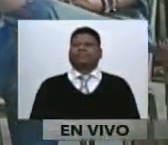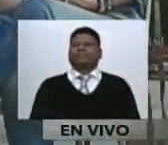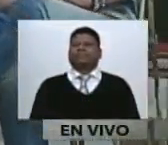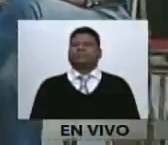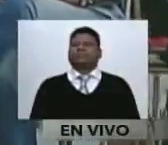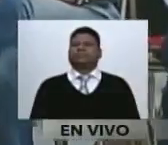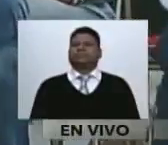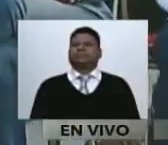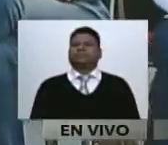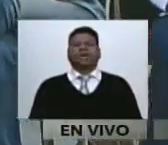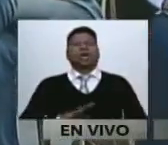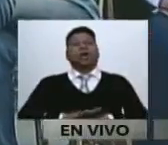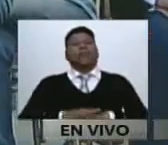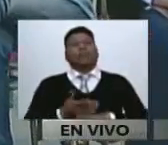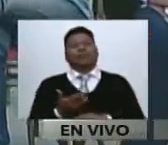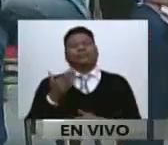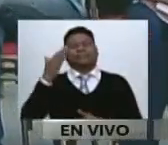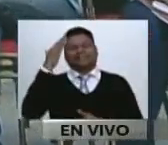porque sé que no es difícil